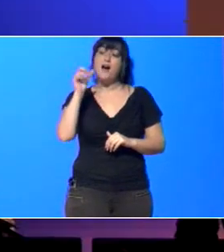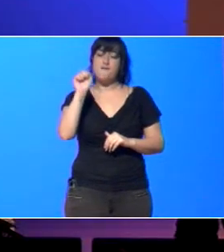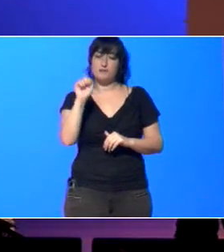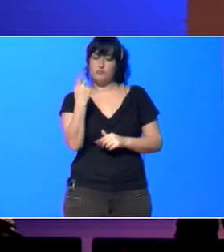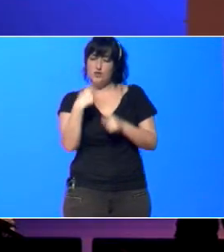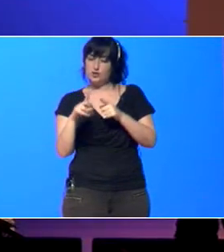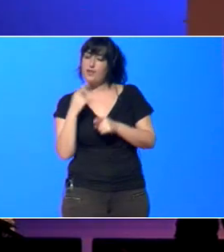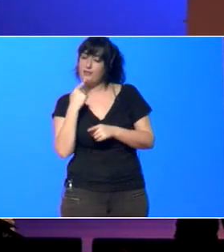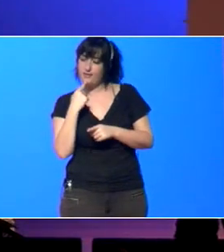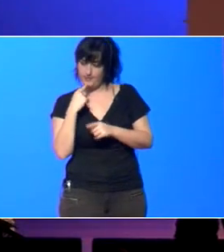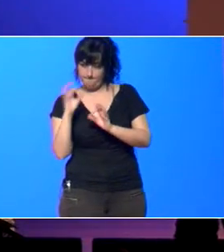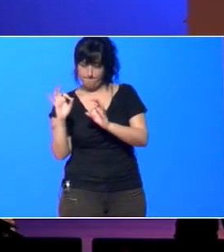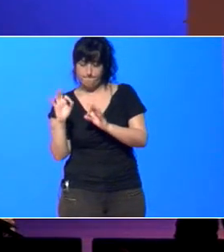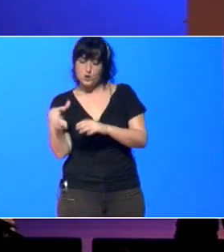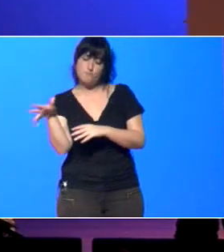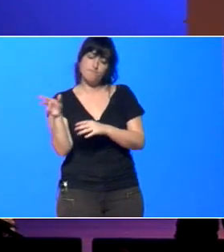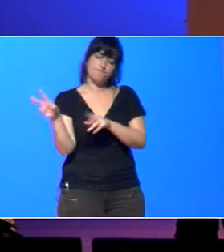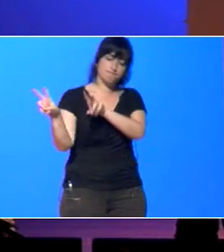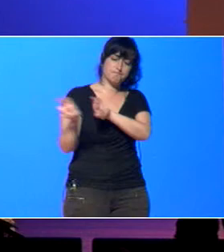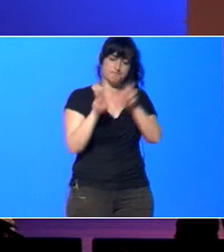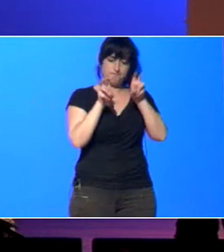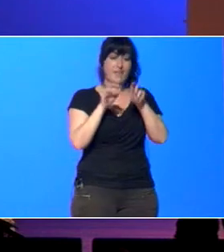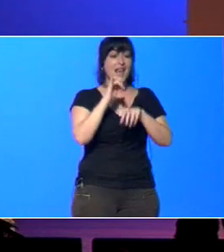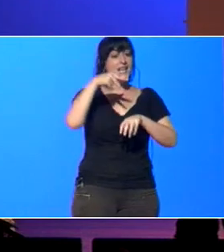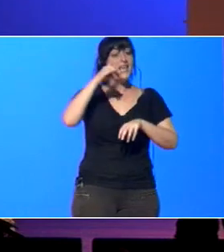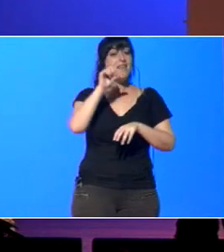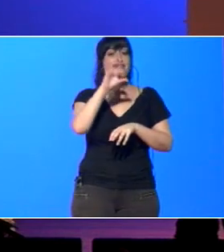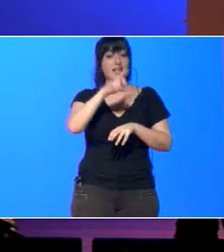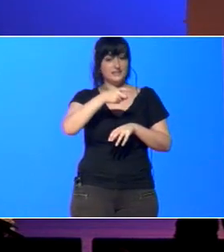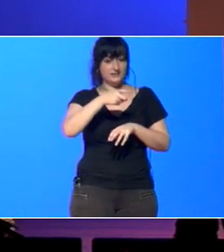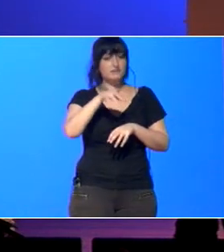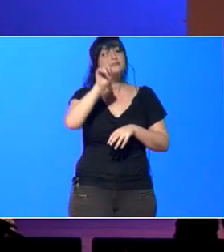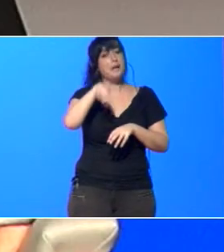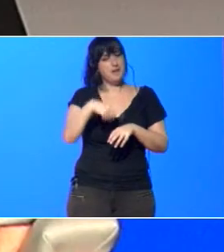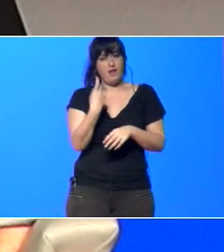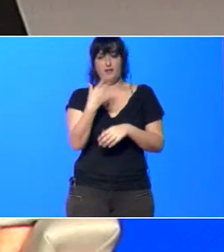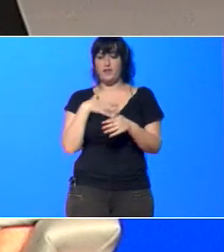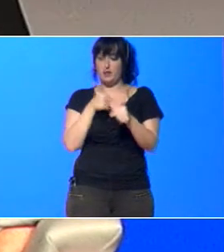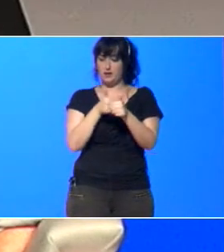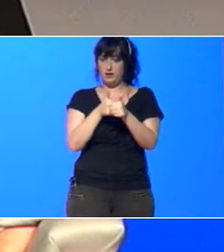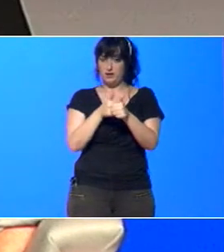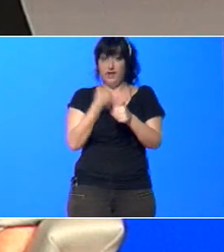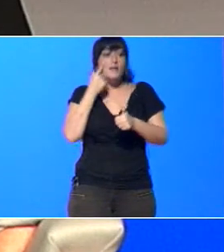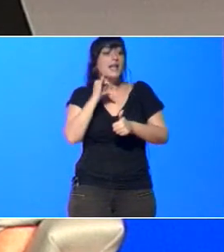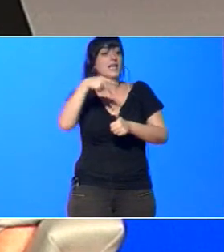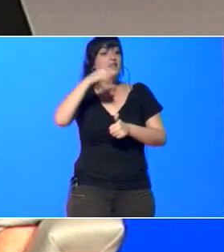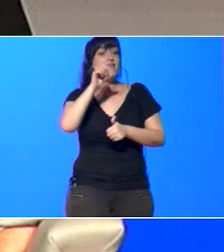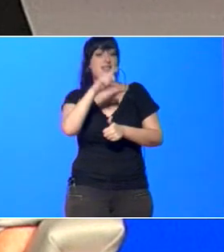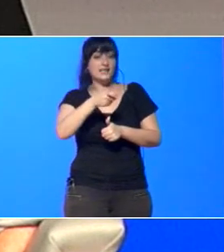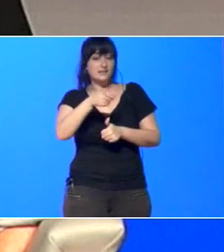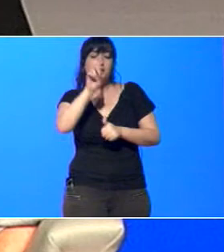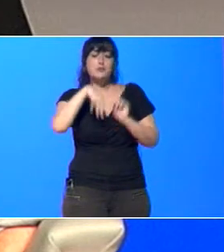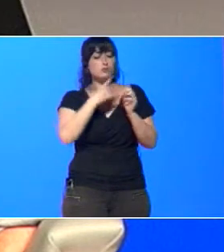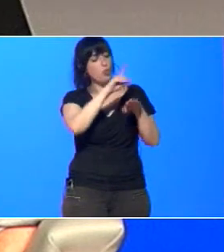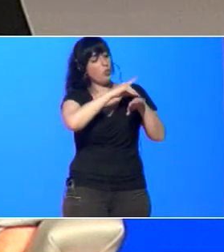es que el INDEX habría que acompañarlo también de alguna manera. Es decir, el INDEX es un documento que yo creo que está muy bueno y que permite de alguna